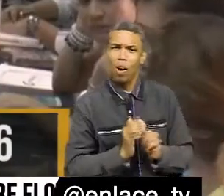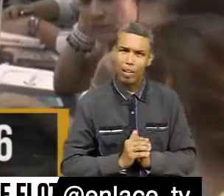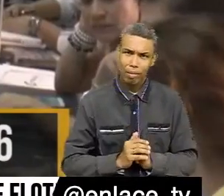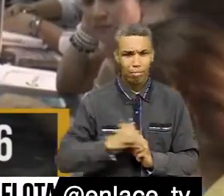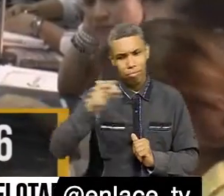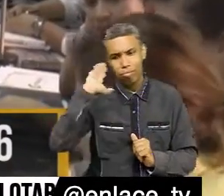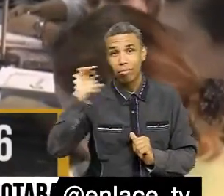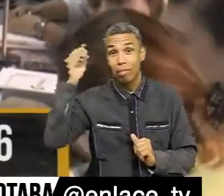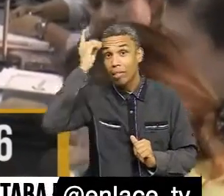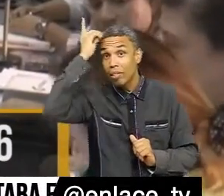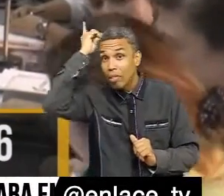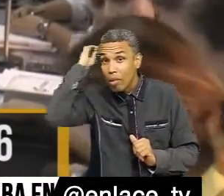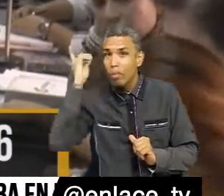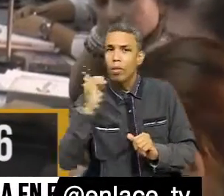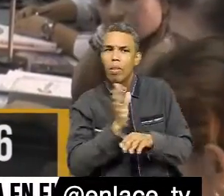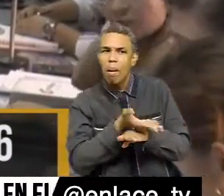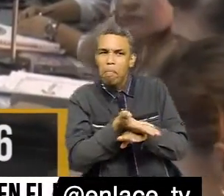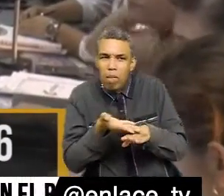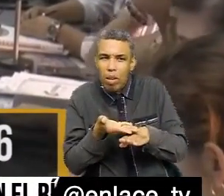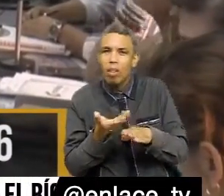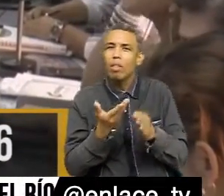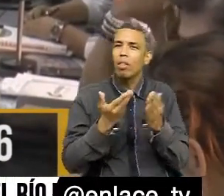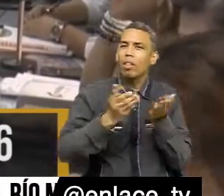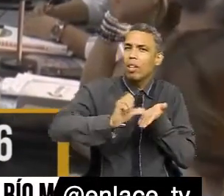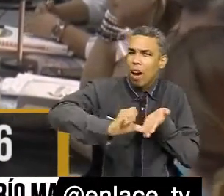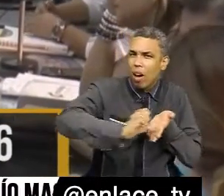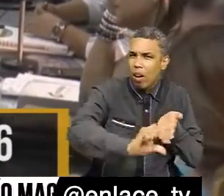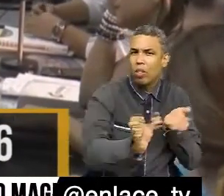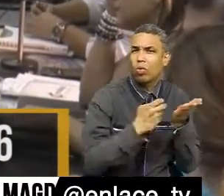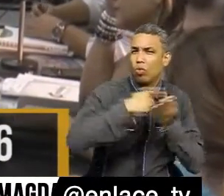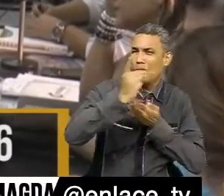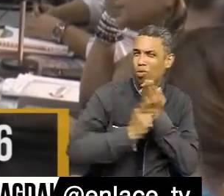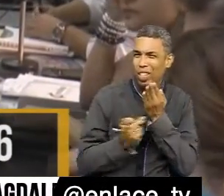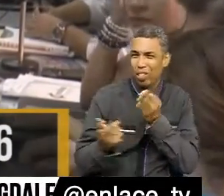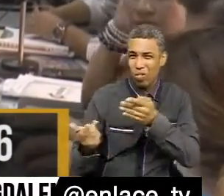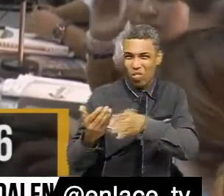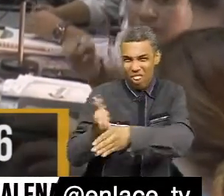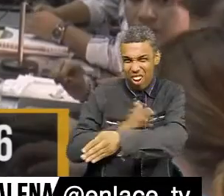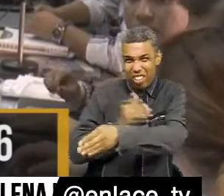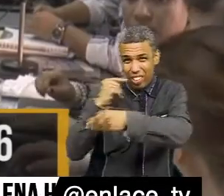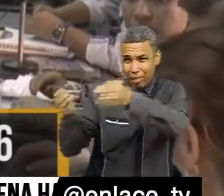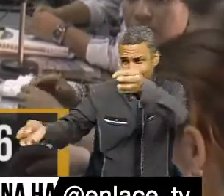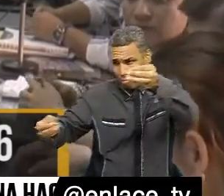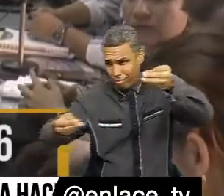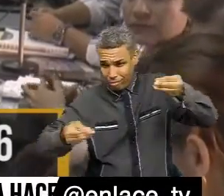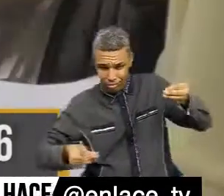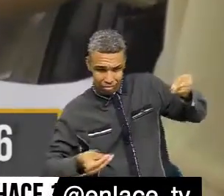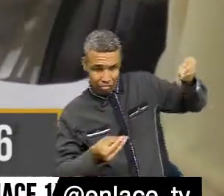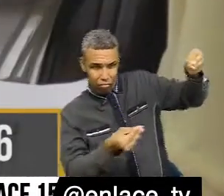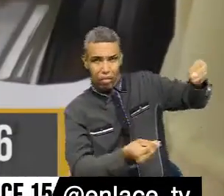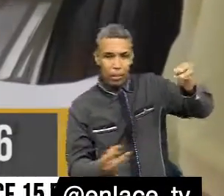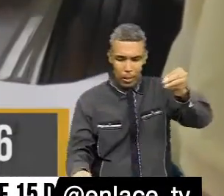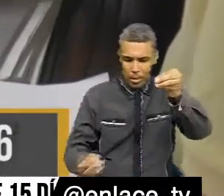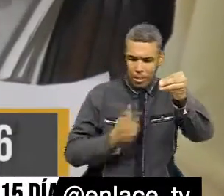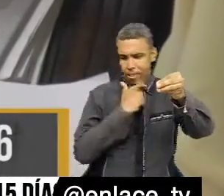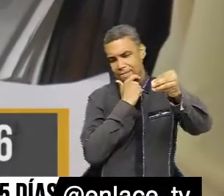y las opiniones y los conceptos que se han venido discutiendo en todo este tiempo y que era